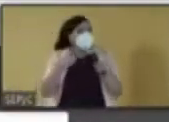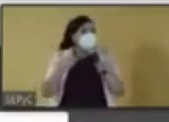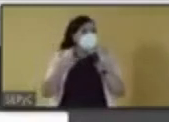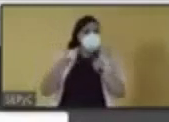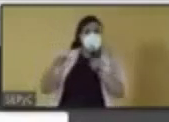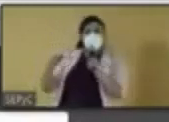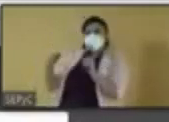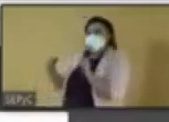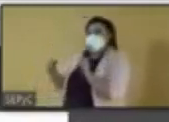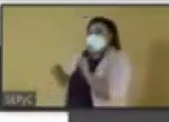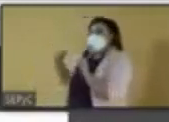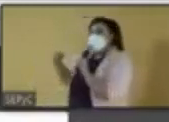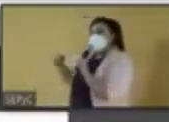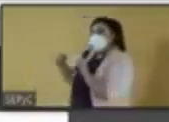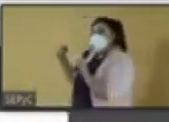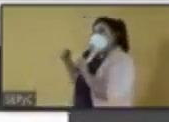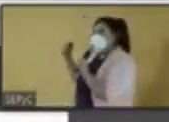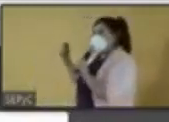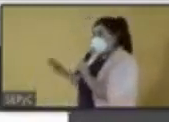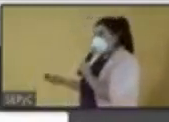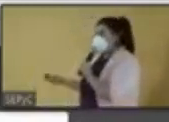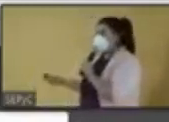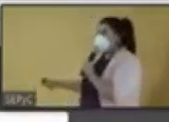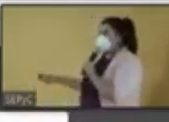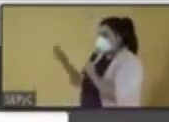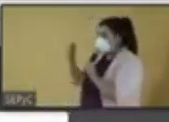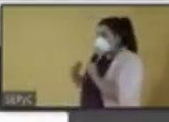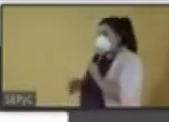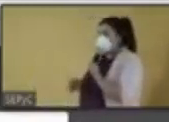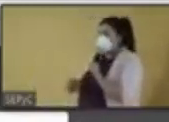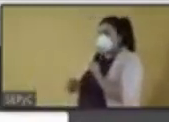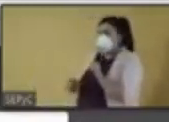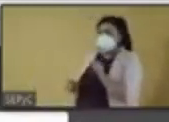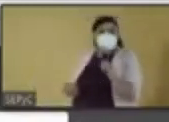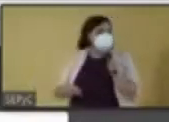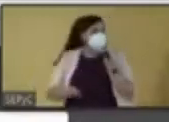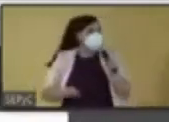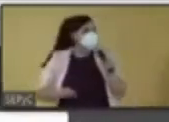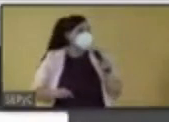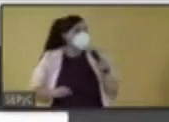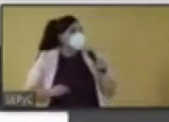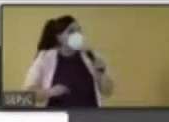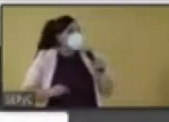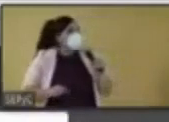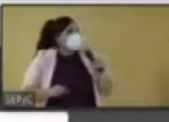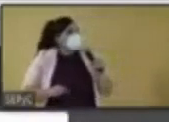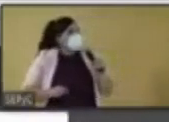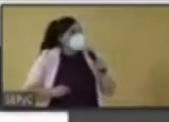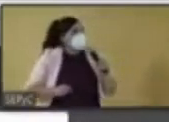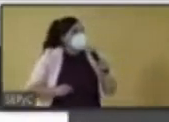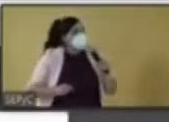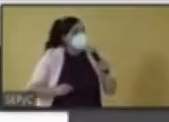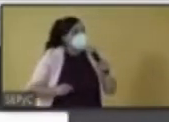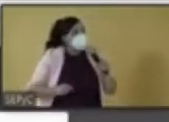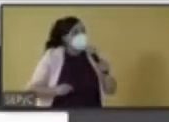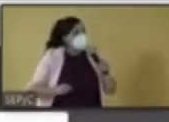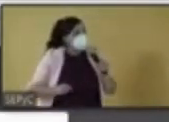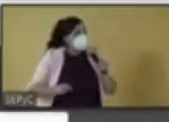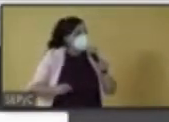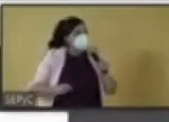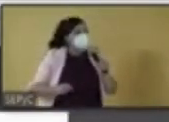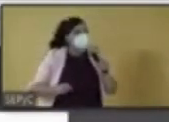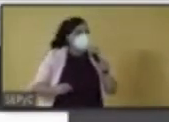o en su caso pueden ser esas otras plazas por las que obtenemos nosotros un beneficio. En el supuesto,